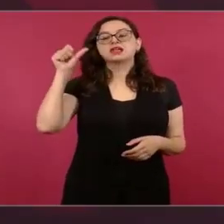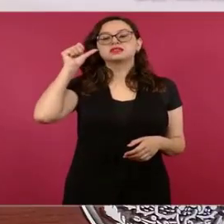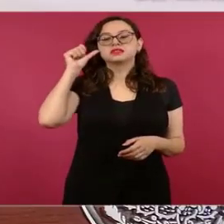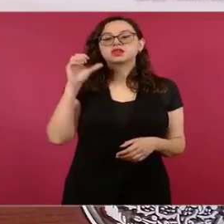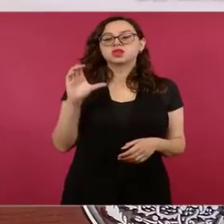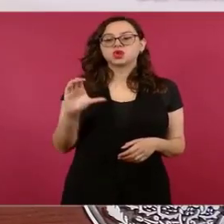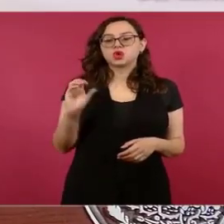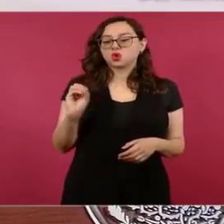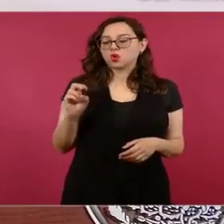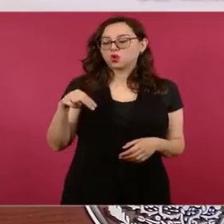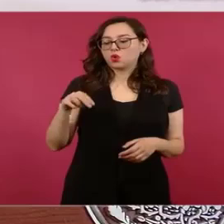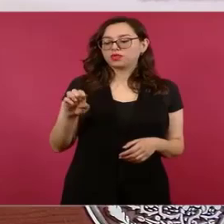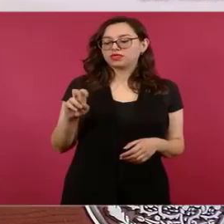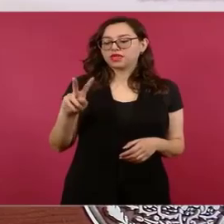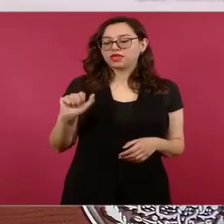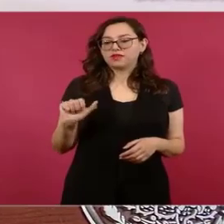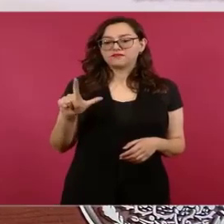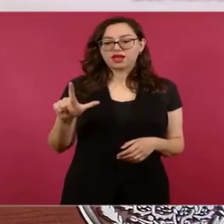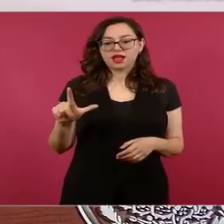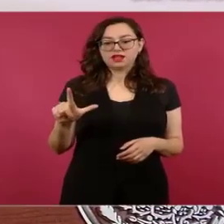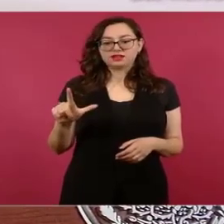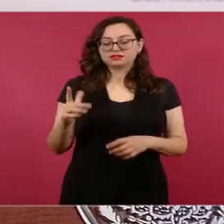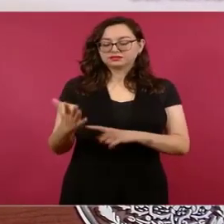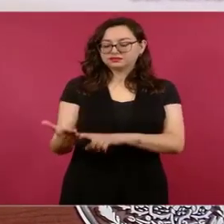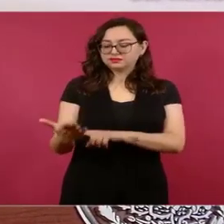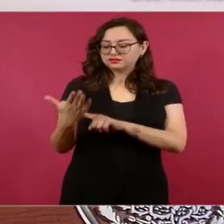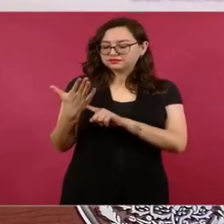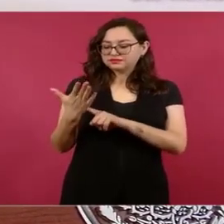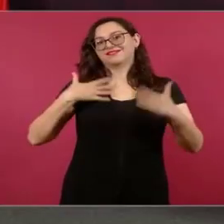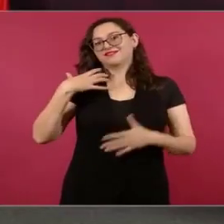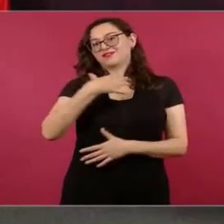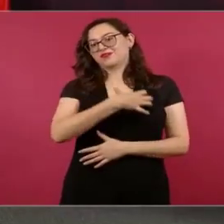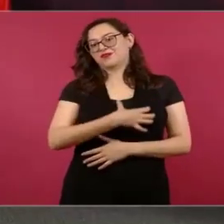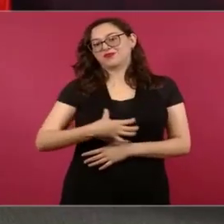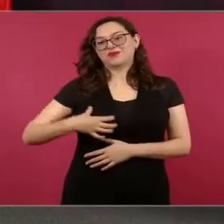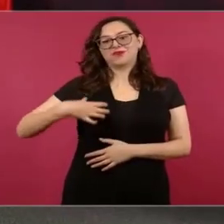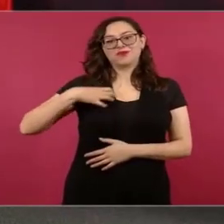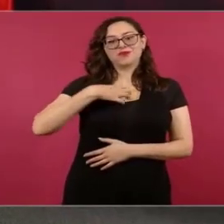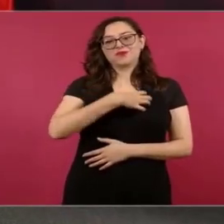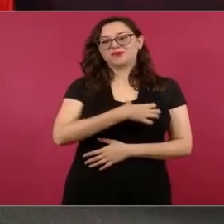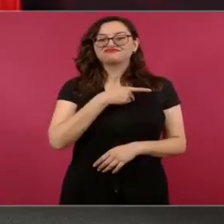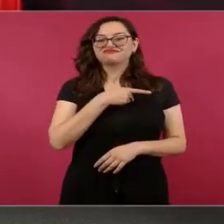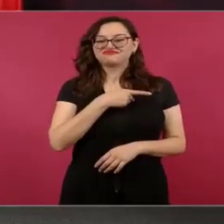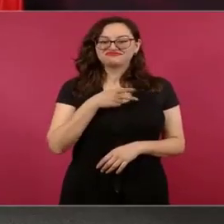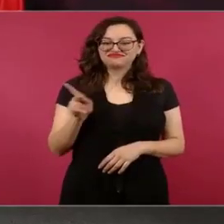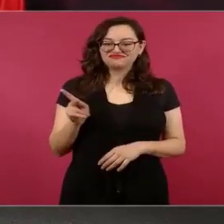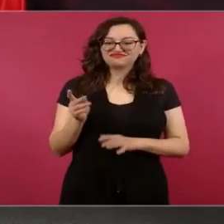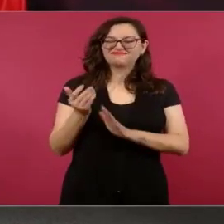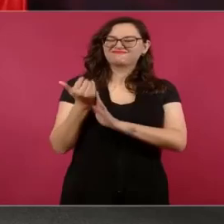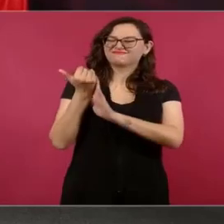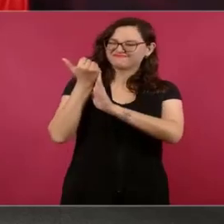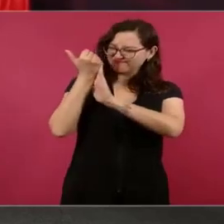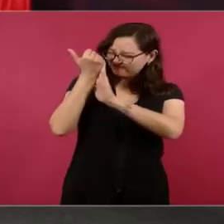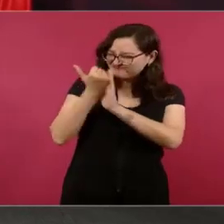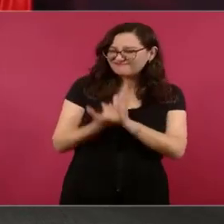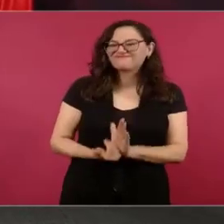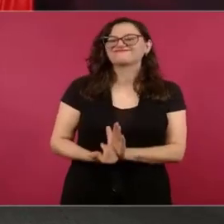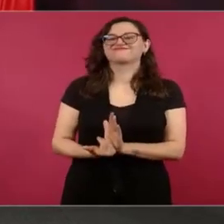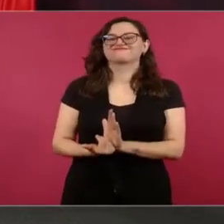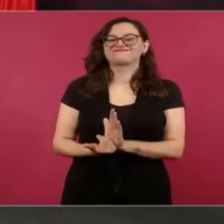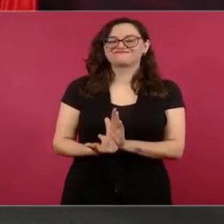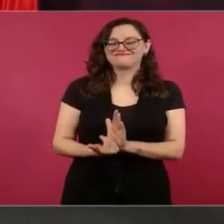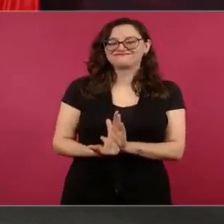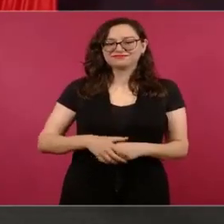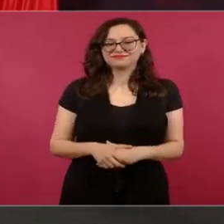se redujo la pobreza laboral en México, como no sucedía en muchísimos años, desde que se